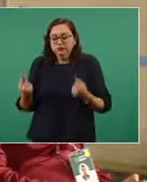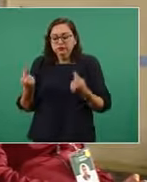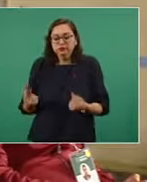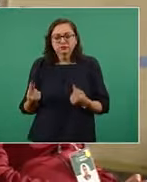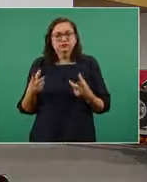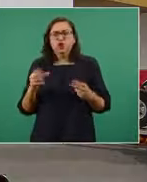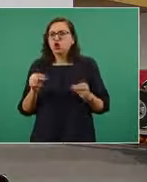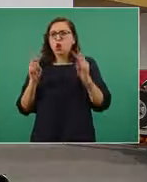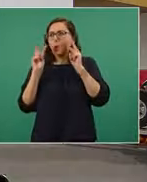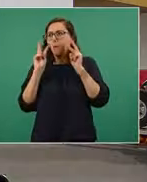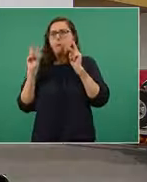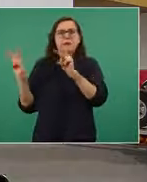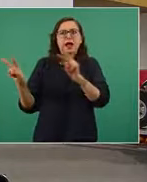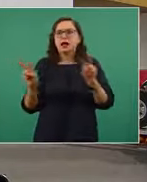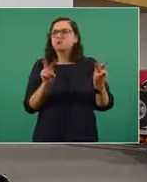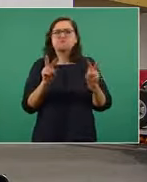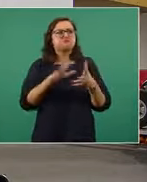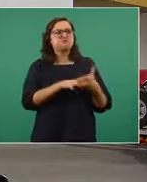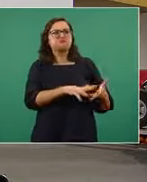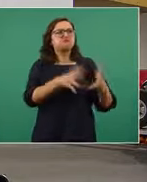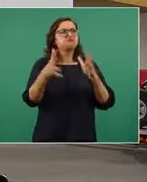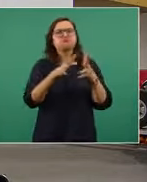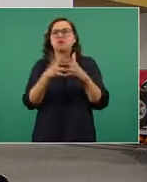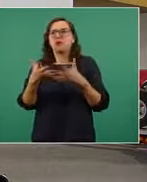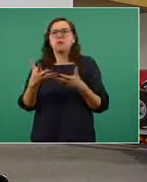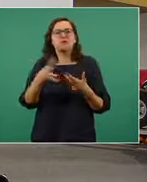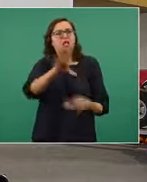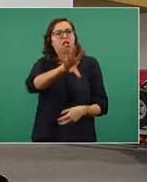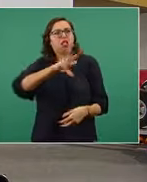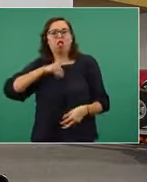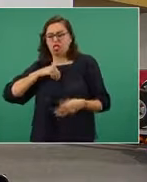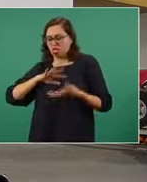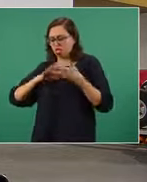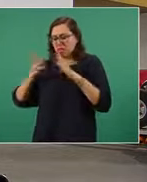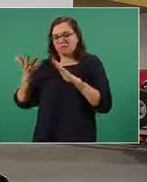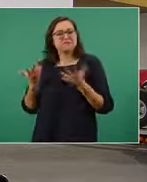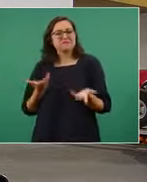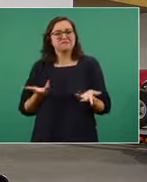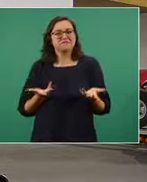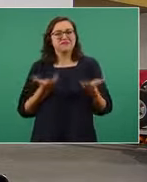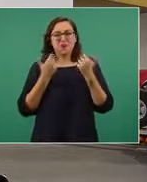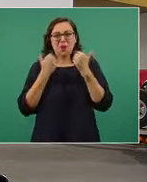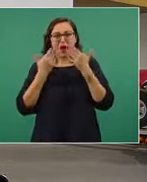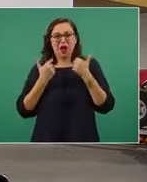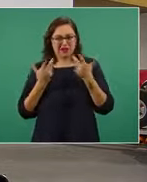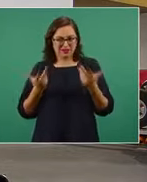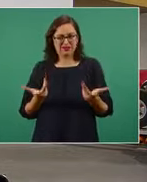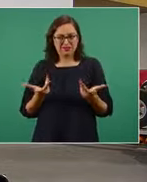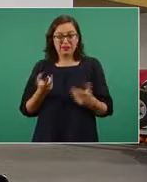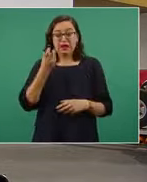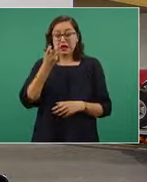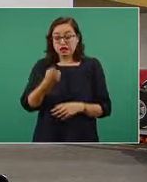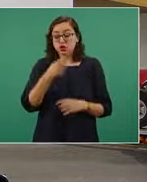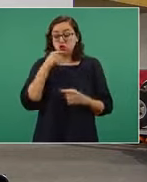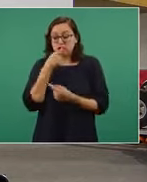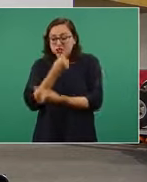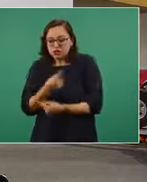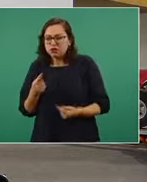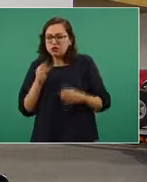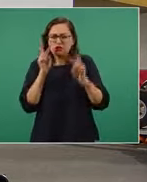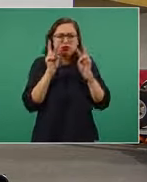no ve. En ese sentido, es una obligación de todas y todos cuidar de nuestras infancias, no exponiéndolas a escenas violentas